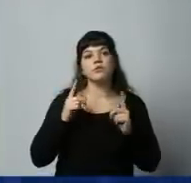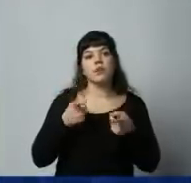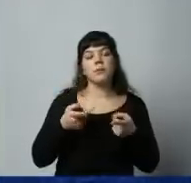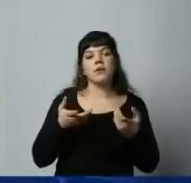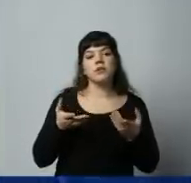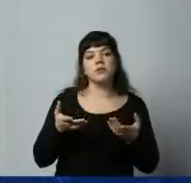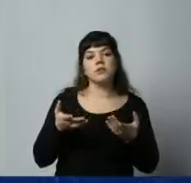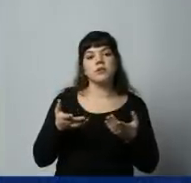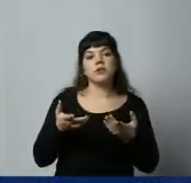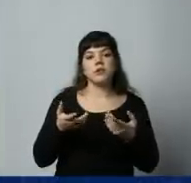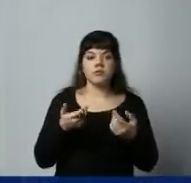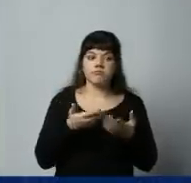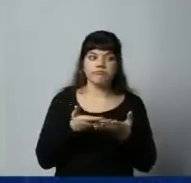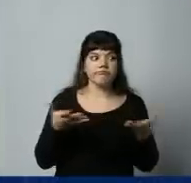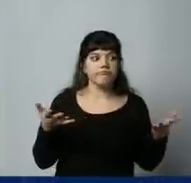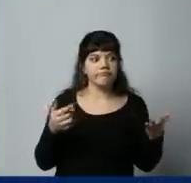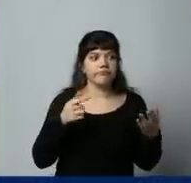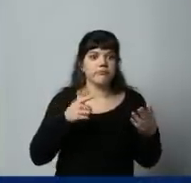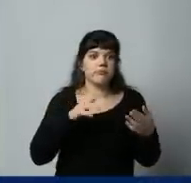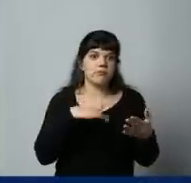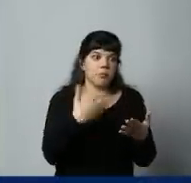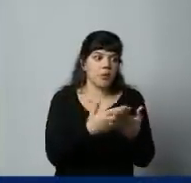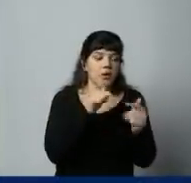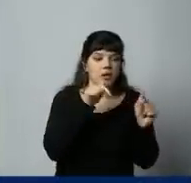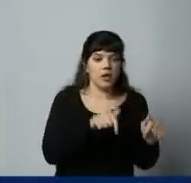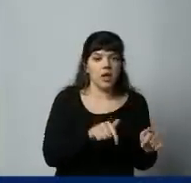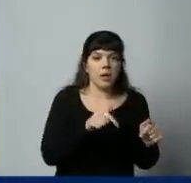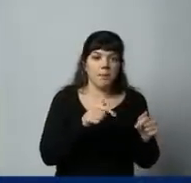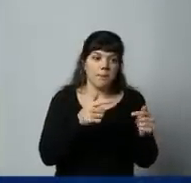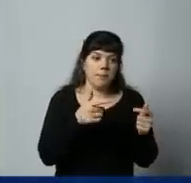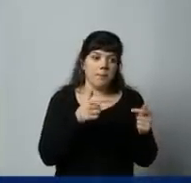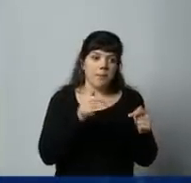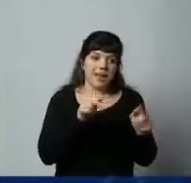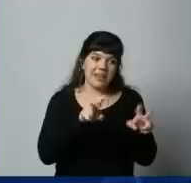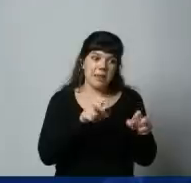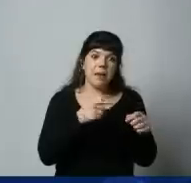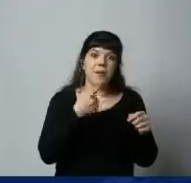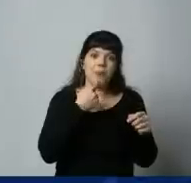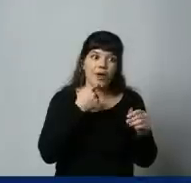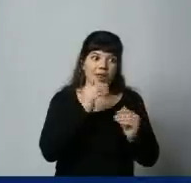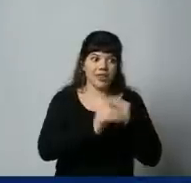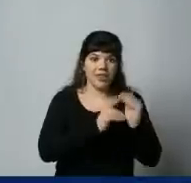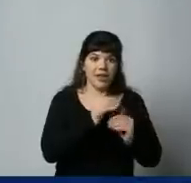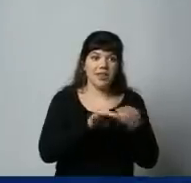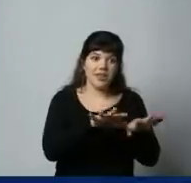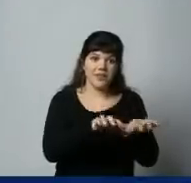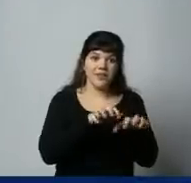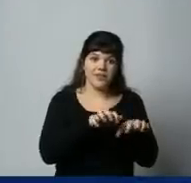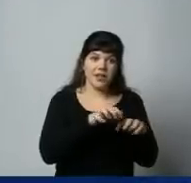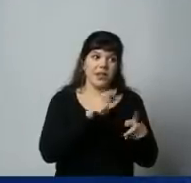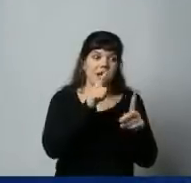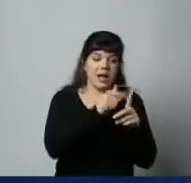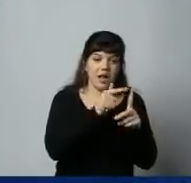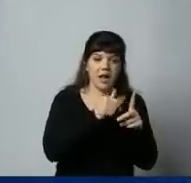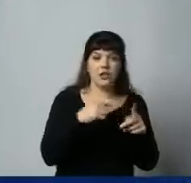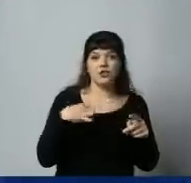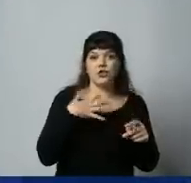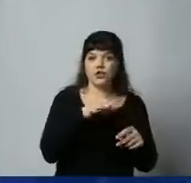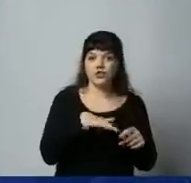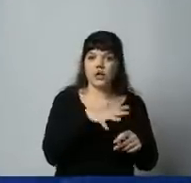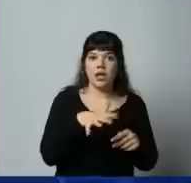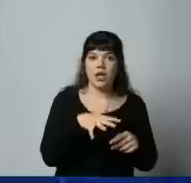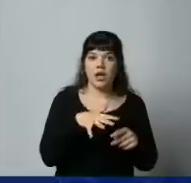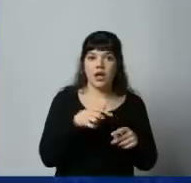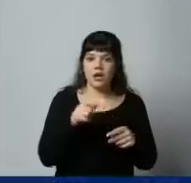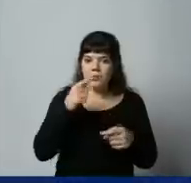puesto a disponibilidad para esta para el desarrollo de esta política de arriendo y de alquiler social en